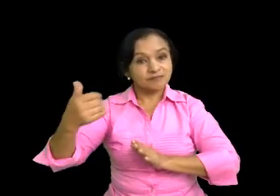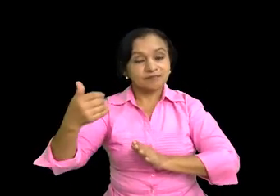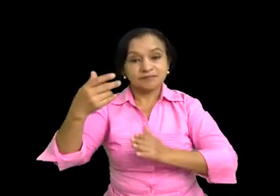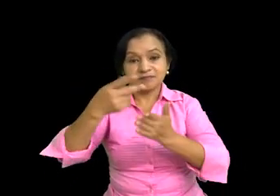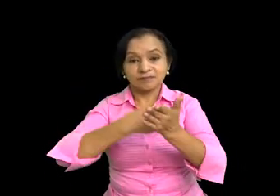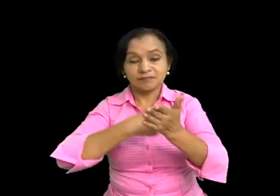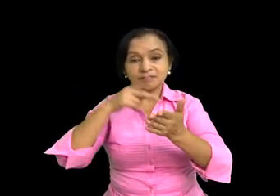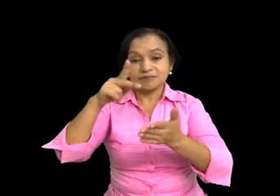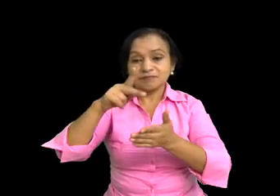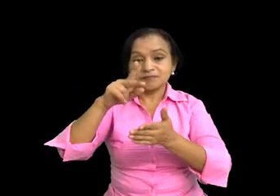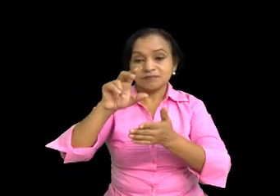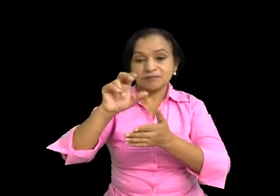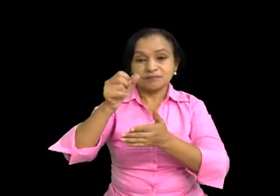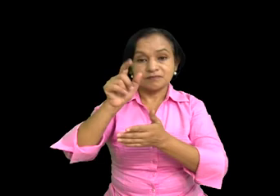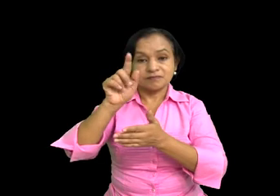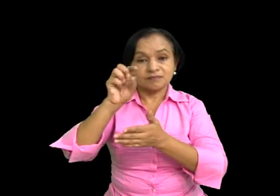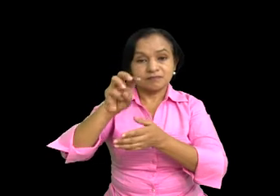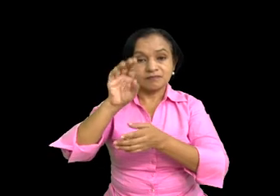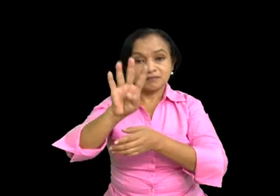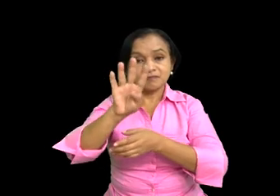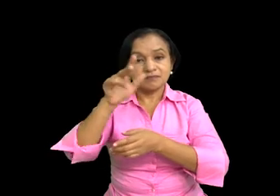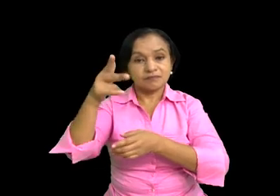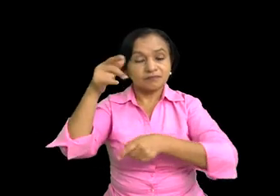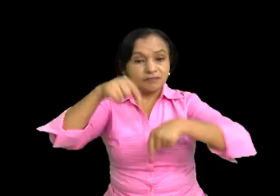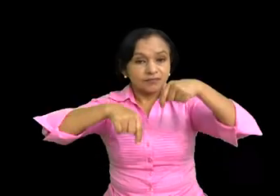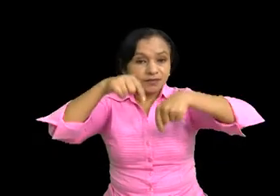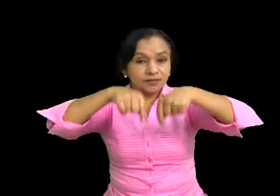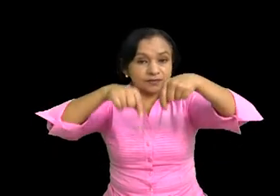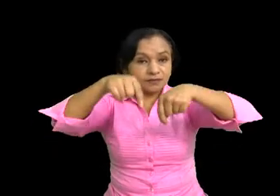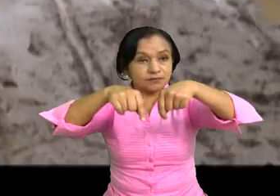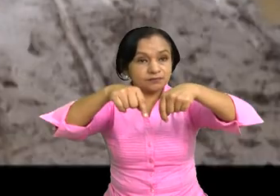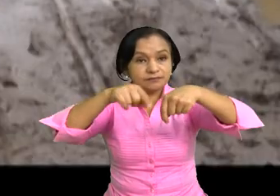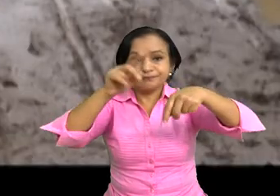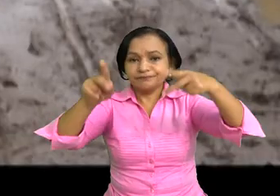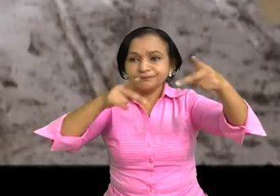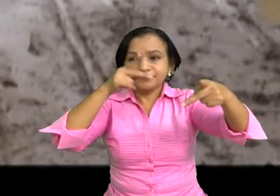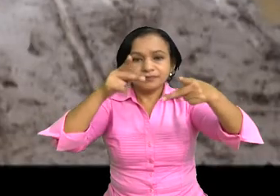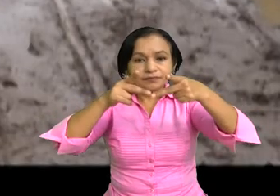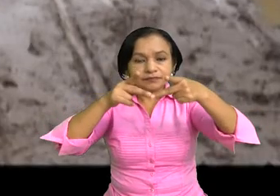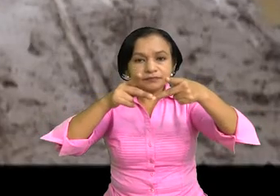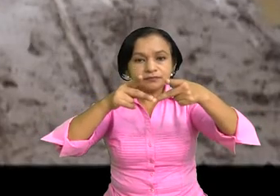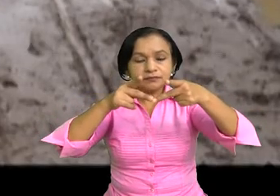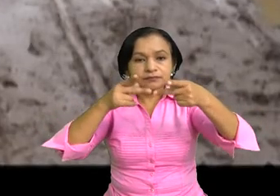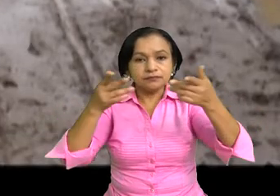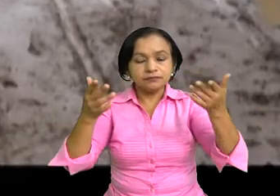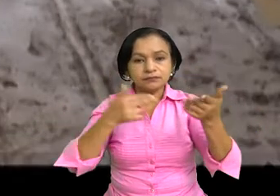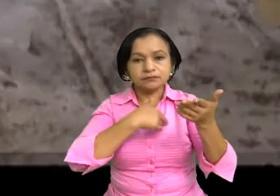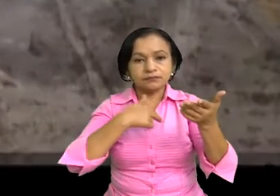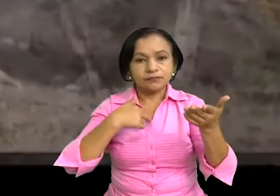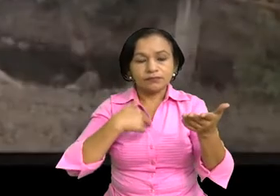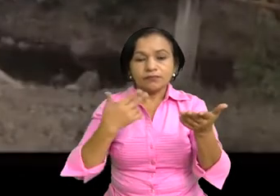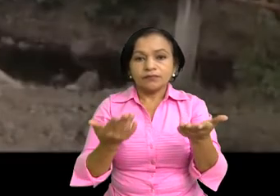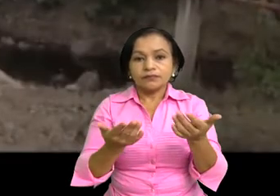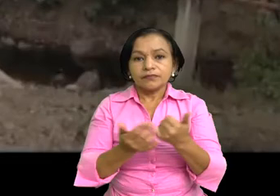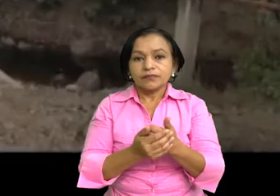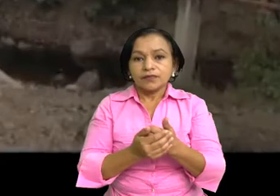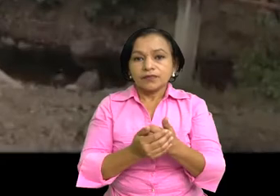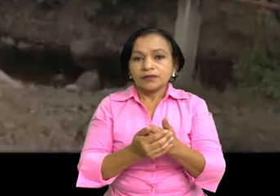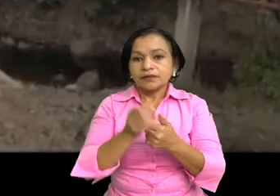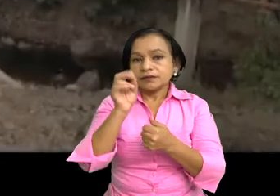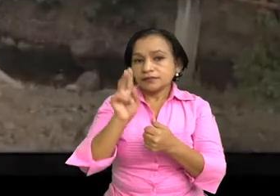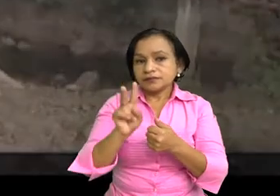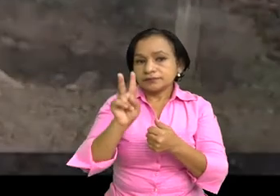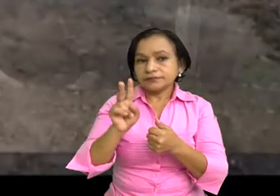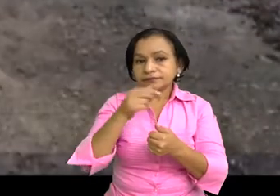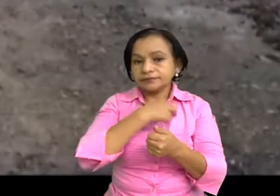proyecto Pantasma Huilí de 48 kilómetros, completo ya, culminado, inauguramos la segunda